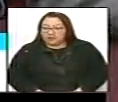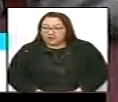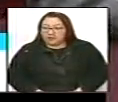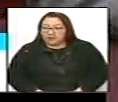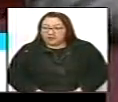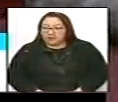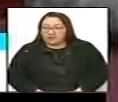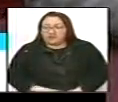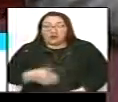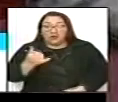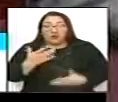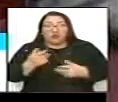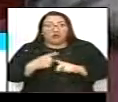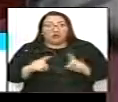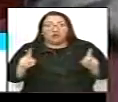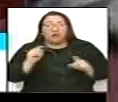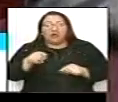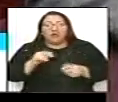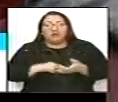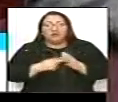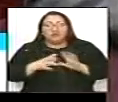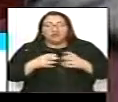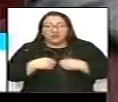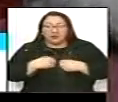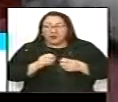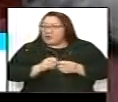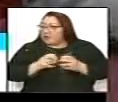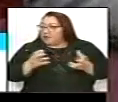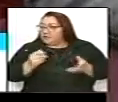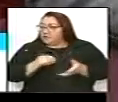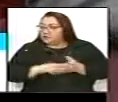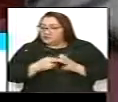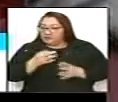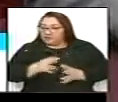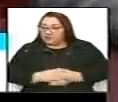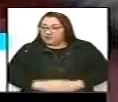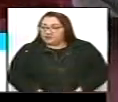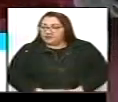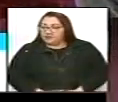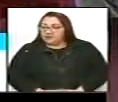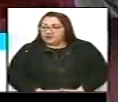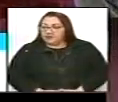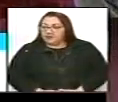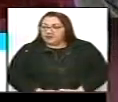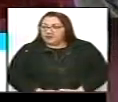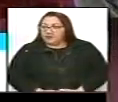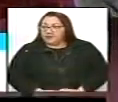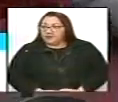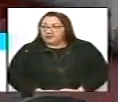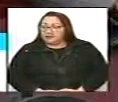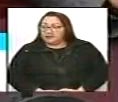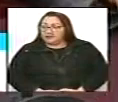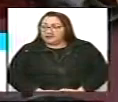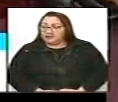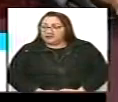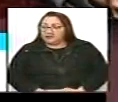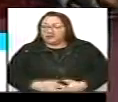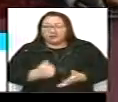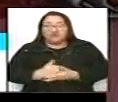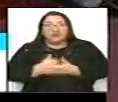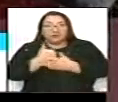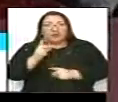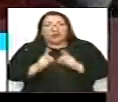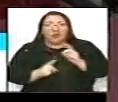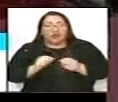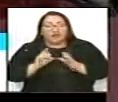Entonces, hay una contradicción ahí, porque si se reconoce el deslacrado, obviamente eso se deslacra para beneficiar a alguien y